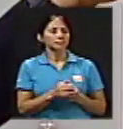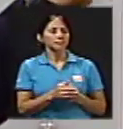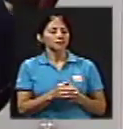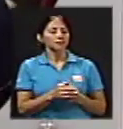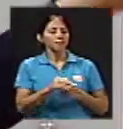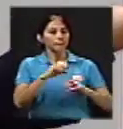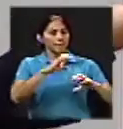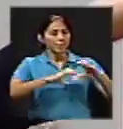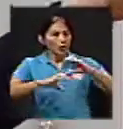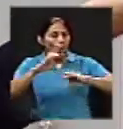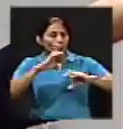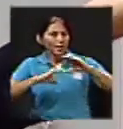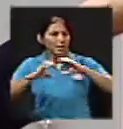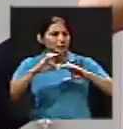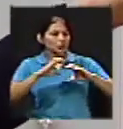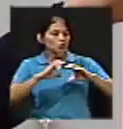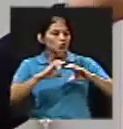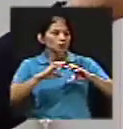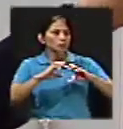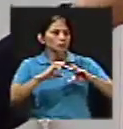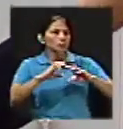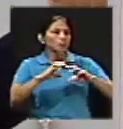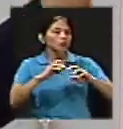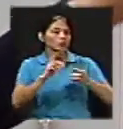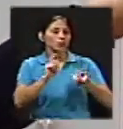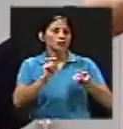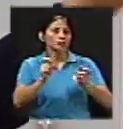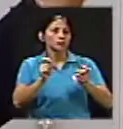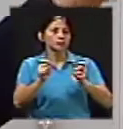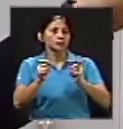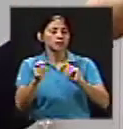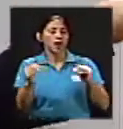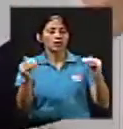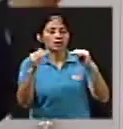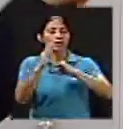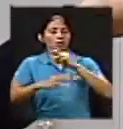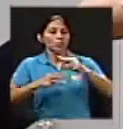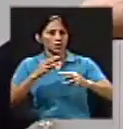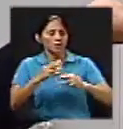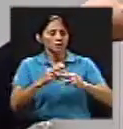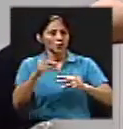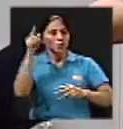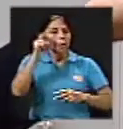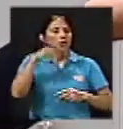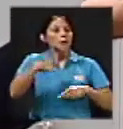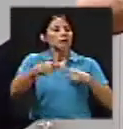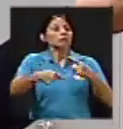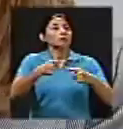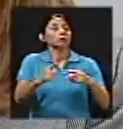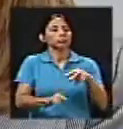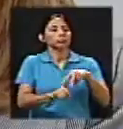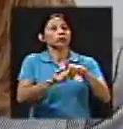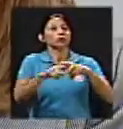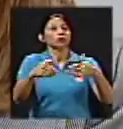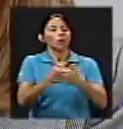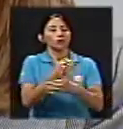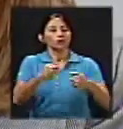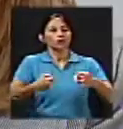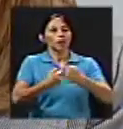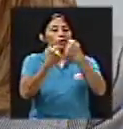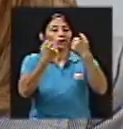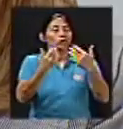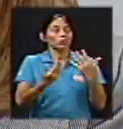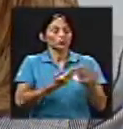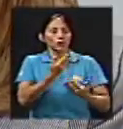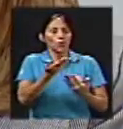el comercio, el mundo es cambiante, obviamente vendrán nuevos retos, aparecerán cosas que no se nos había ocurrido que iban a aparecer,